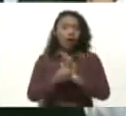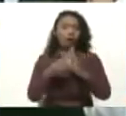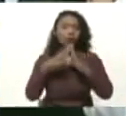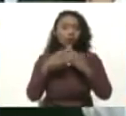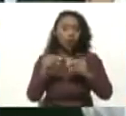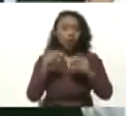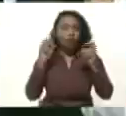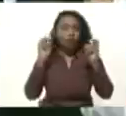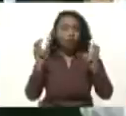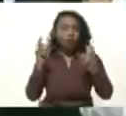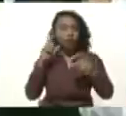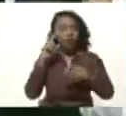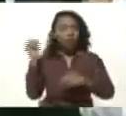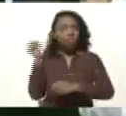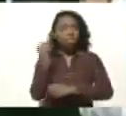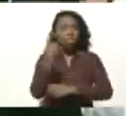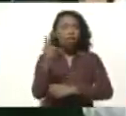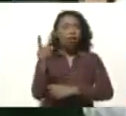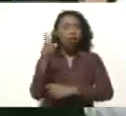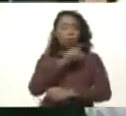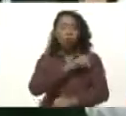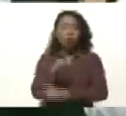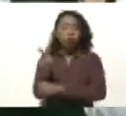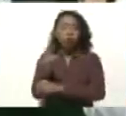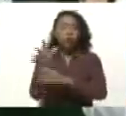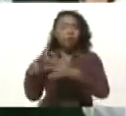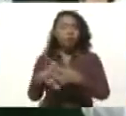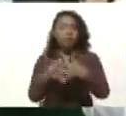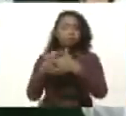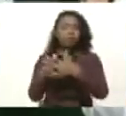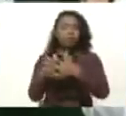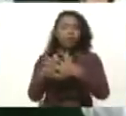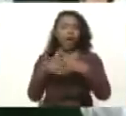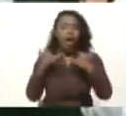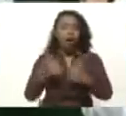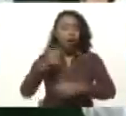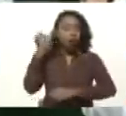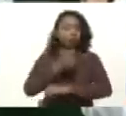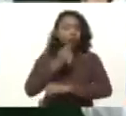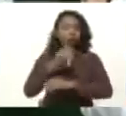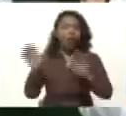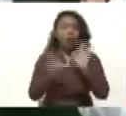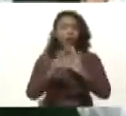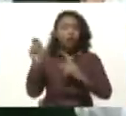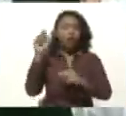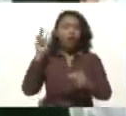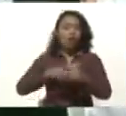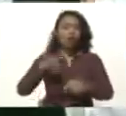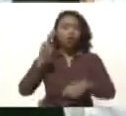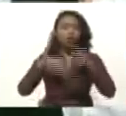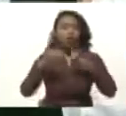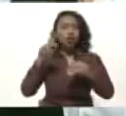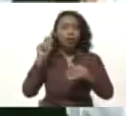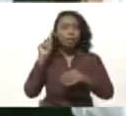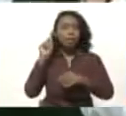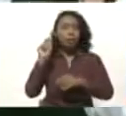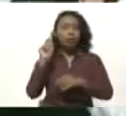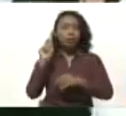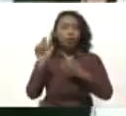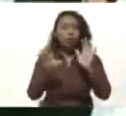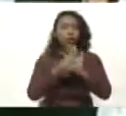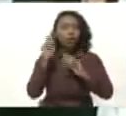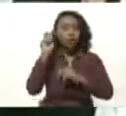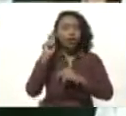términos, al antojo y orden de los Estados Unidos. Ahora la Corte Constitucional ha decidido violar 12 puntos constitucionales